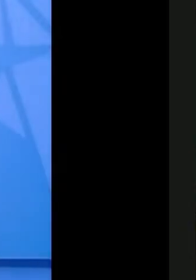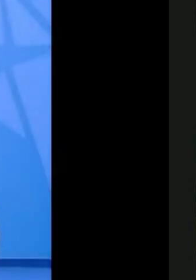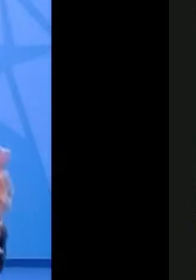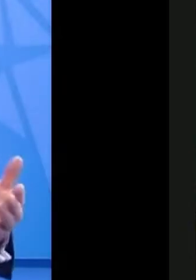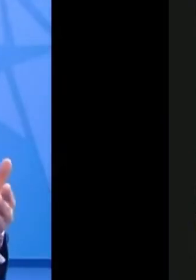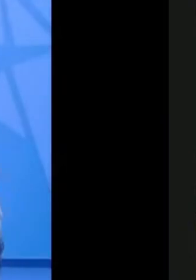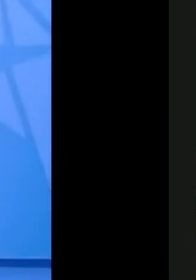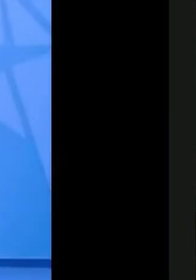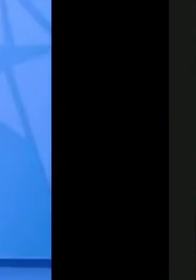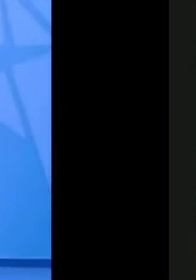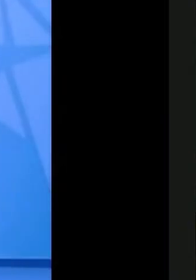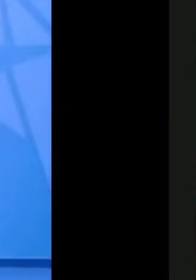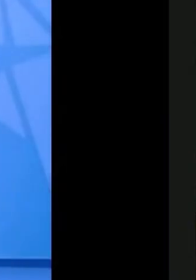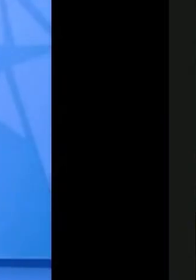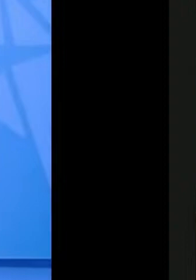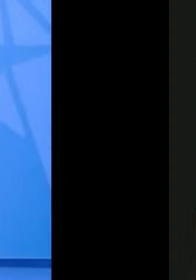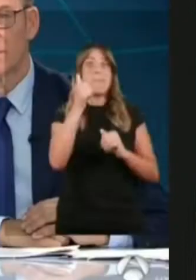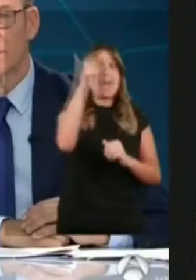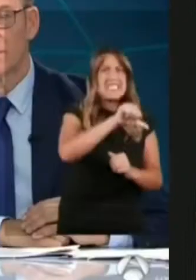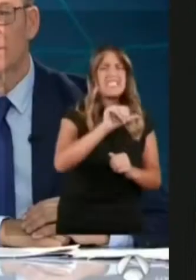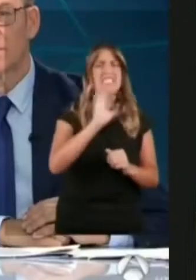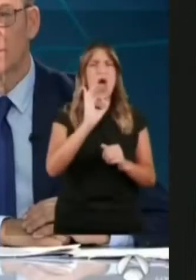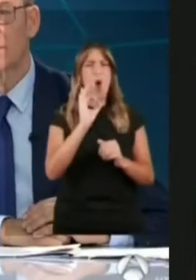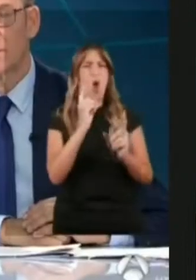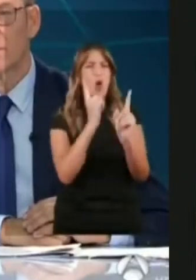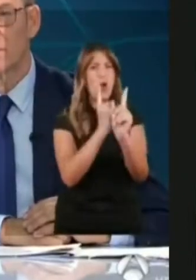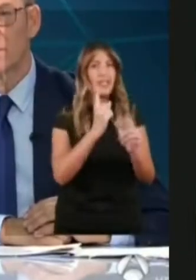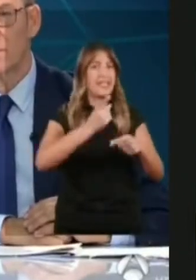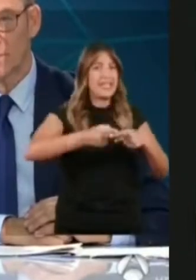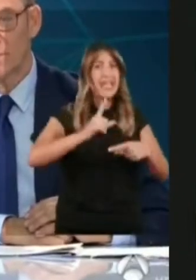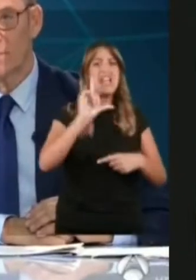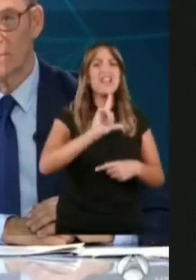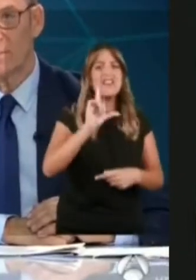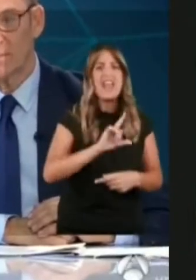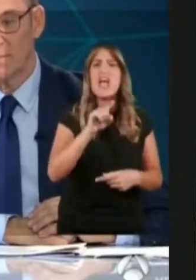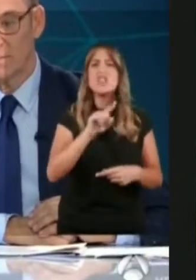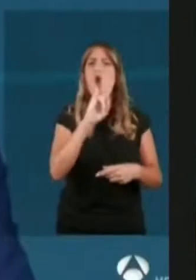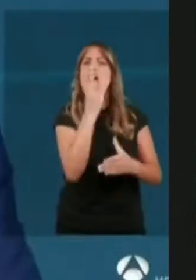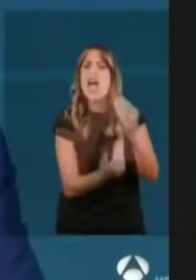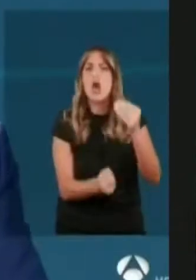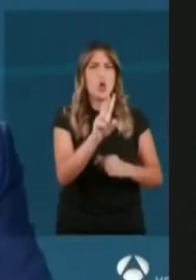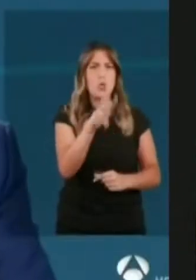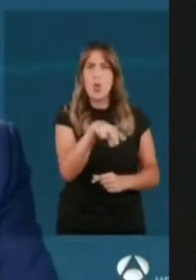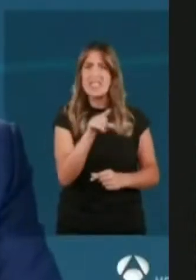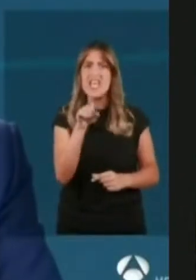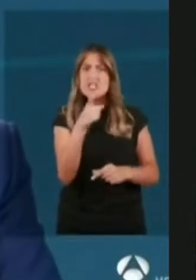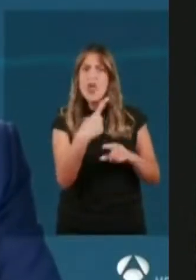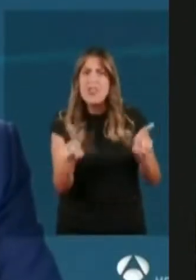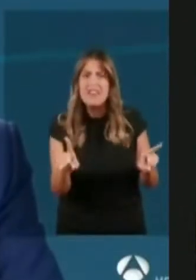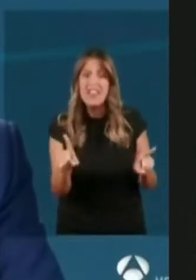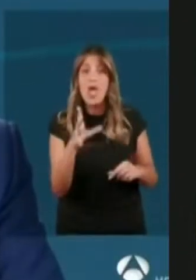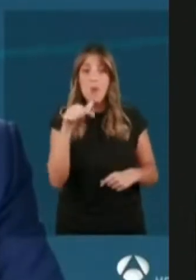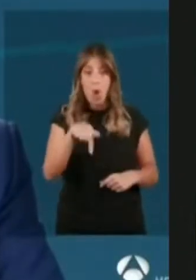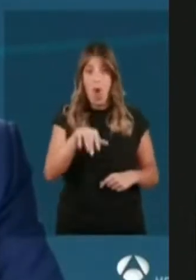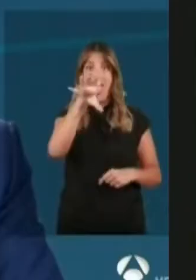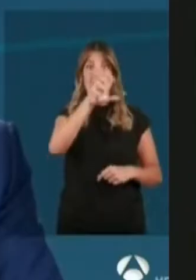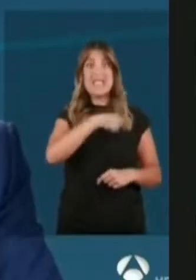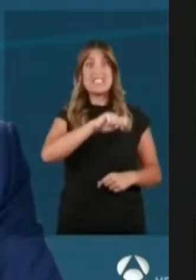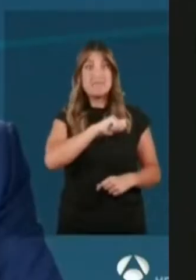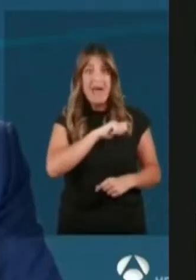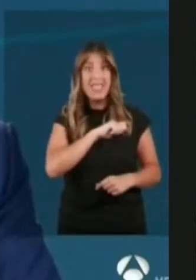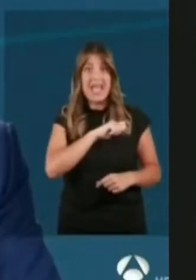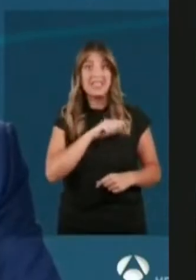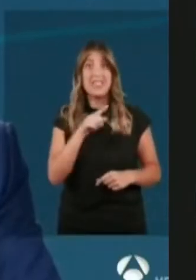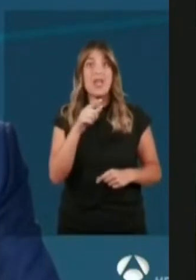repartirá. Hay, digamos que, personas muy favorecidas por la fortuna, digámoslo así, que tienen